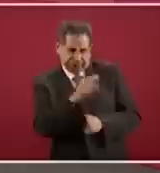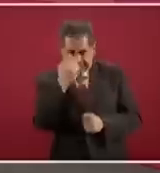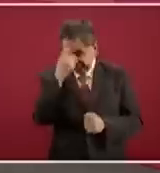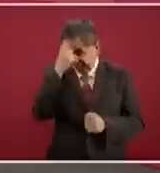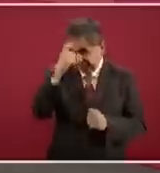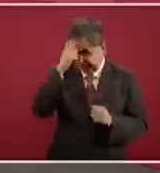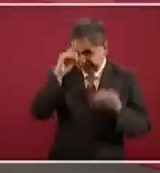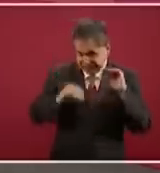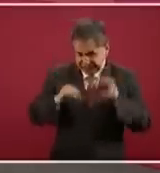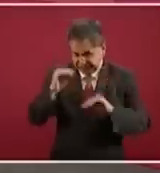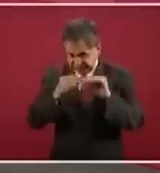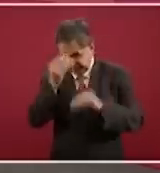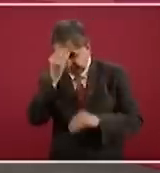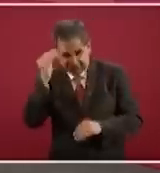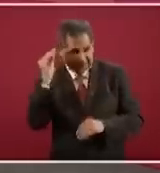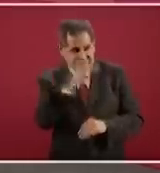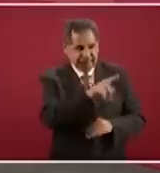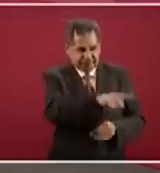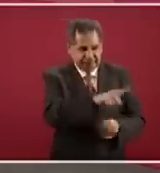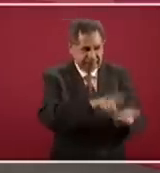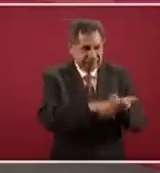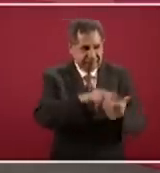nadie.